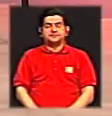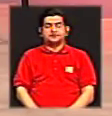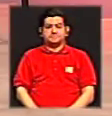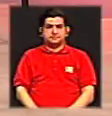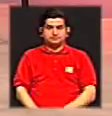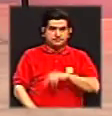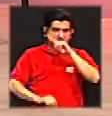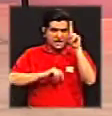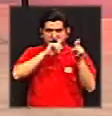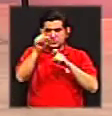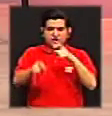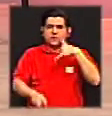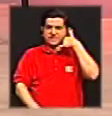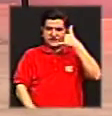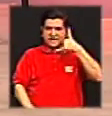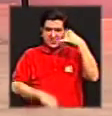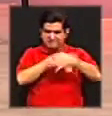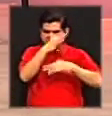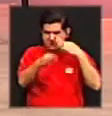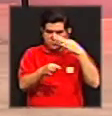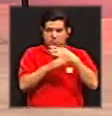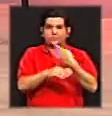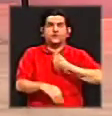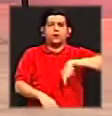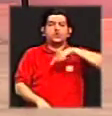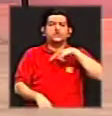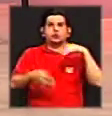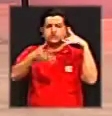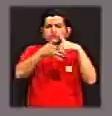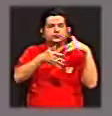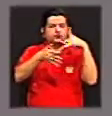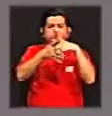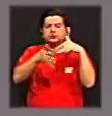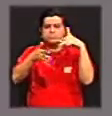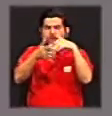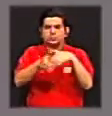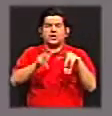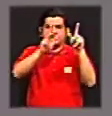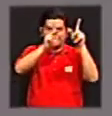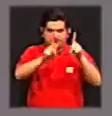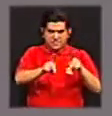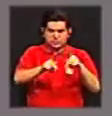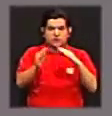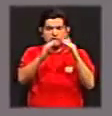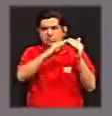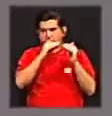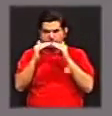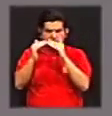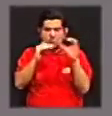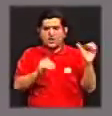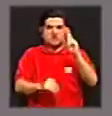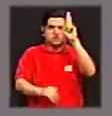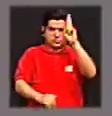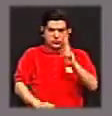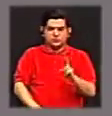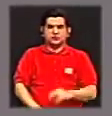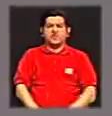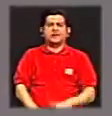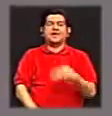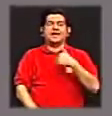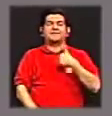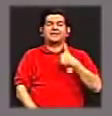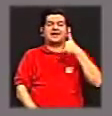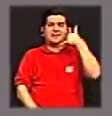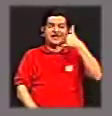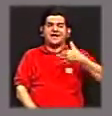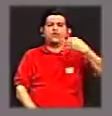una encuesta telefónica, es decir, nosotros estudiamos las personas, la población costarricense que tiene